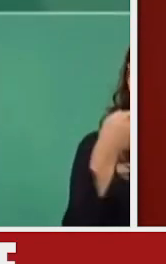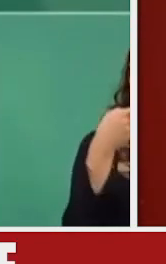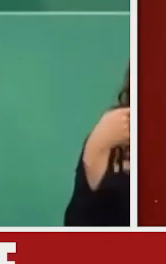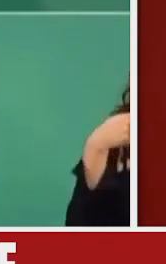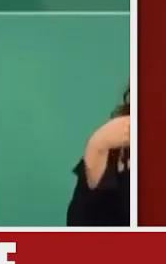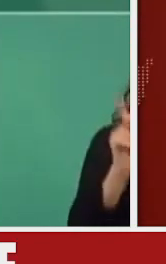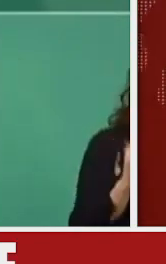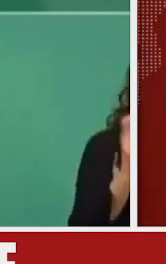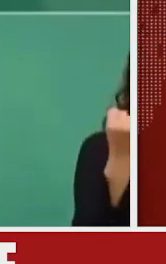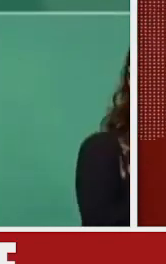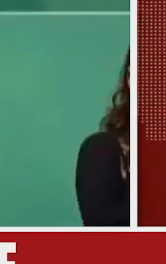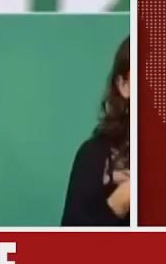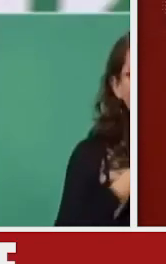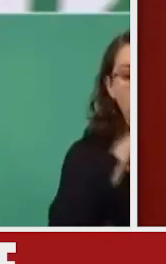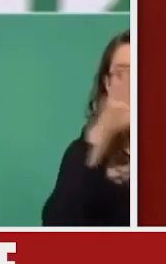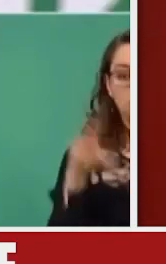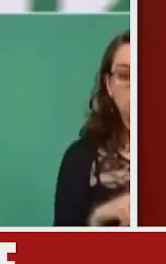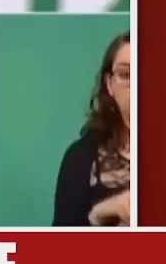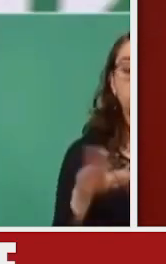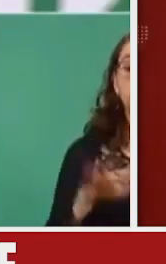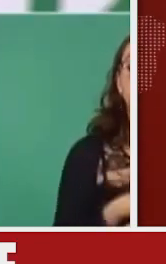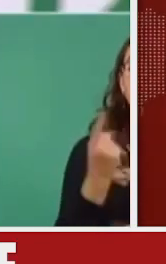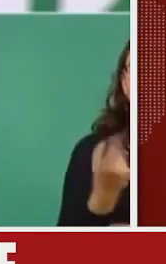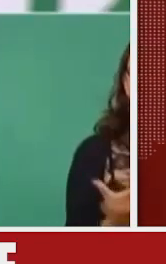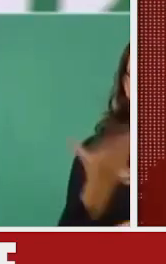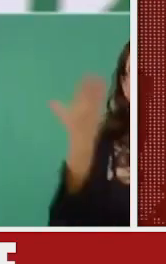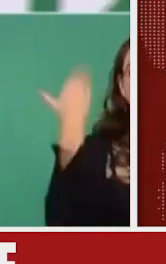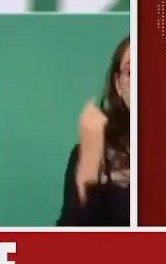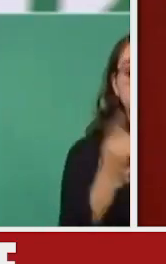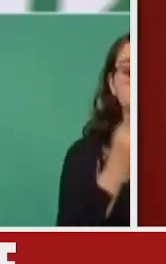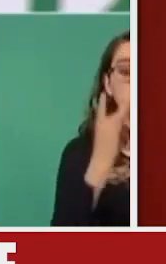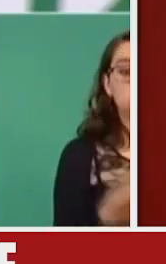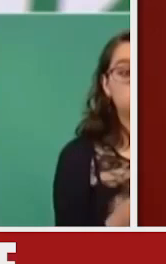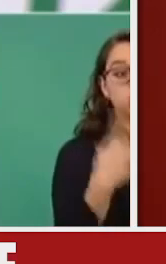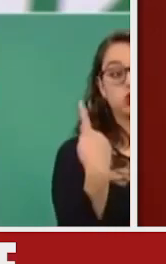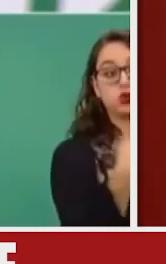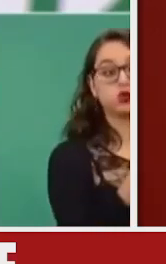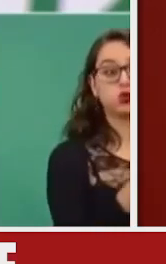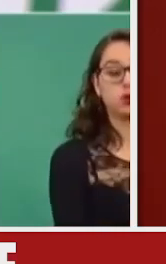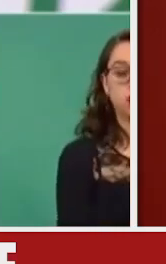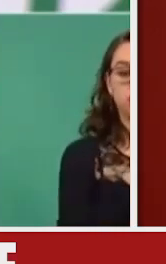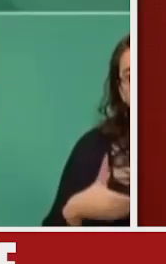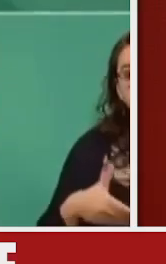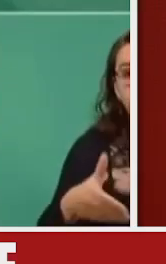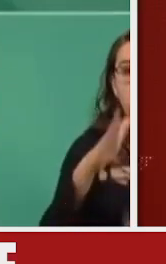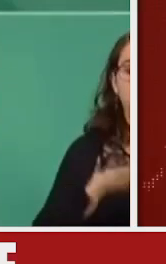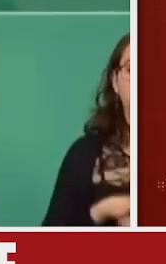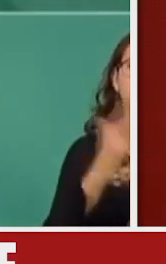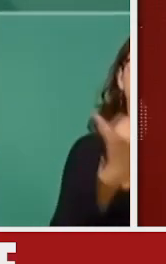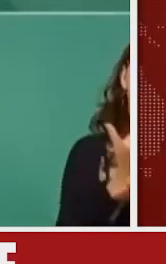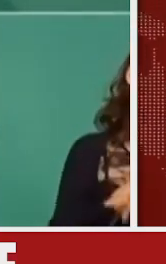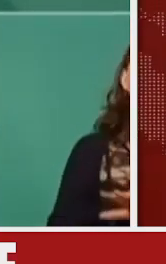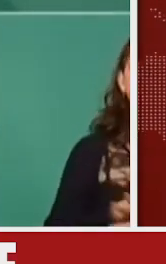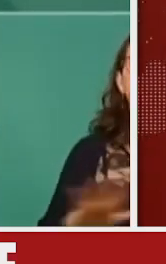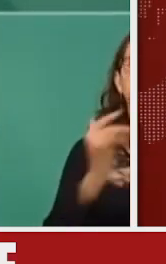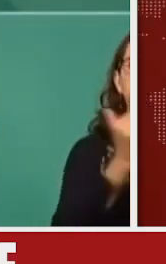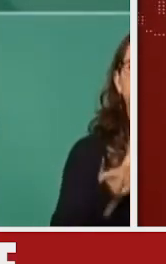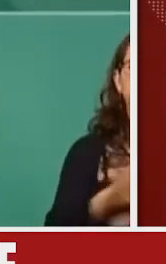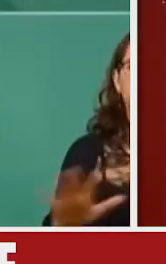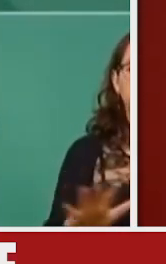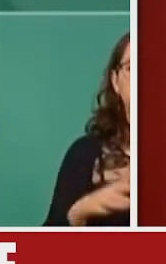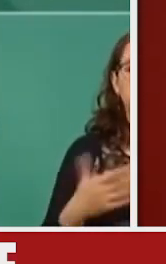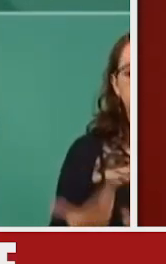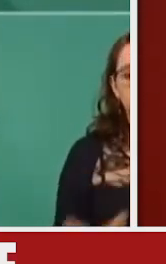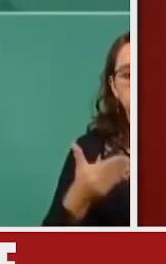temas centrales que se abordaron con la vicepresidenta estadounidense kamala harris durante su visita de trabajo a méxico en junio pasado